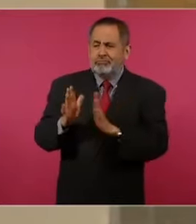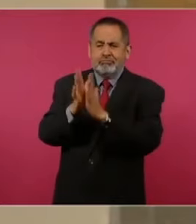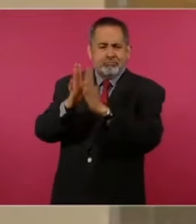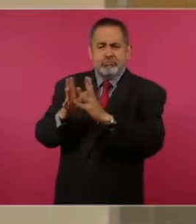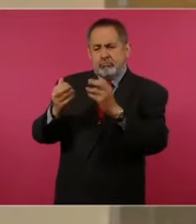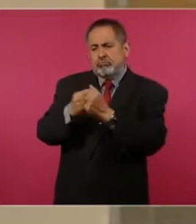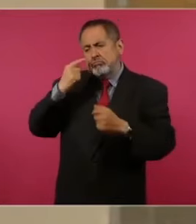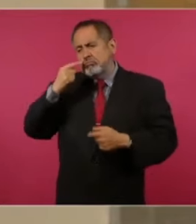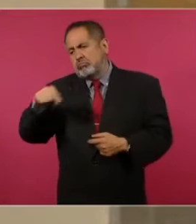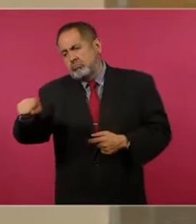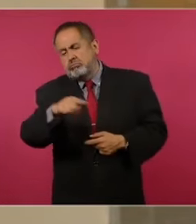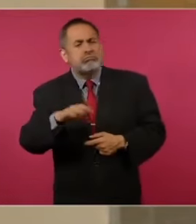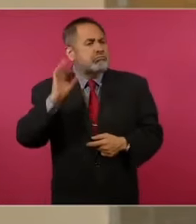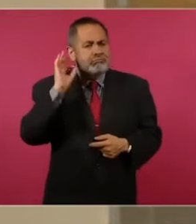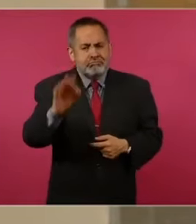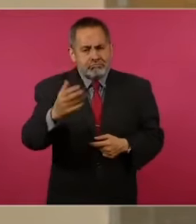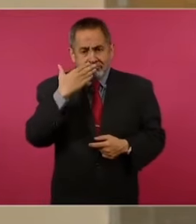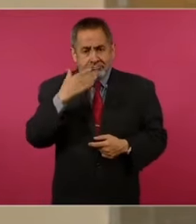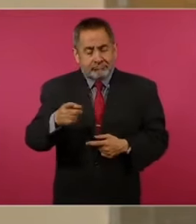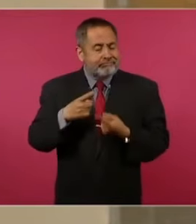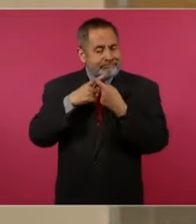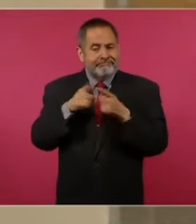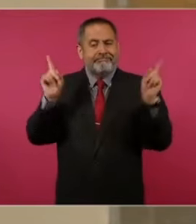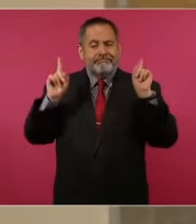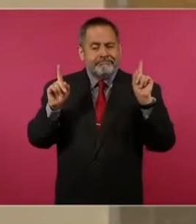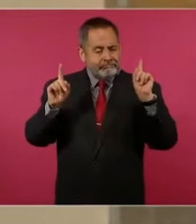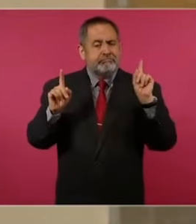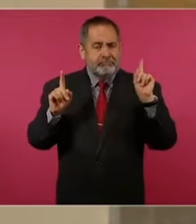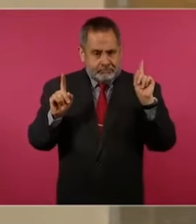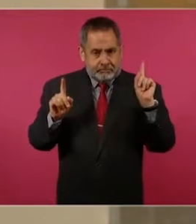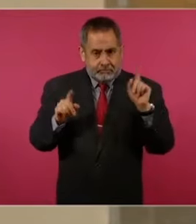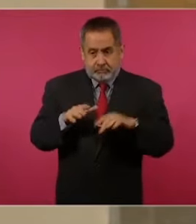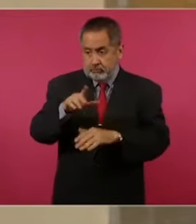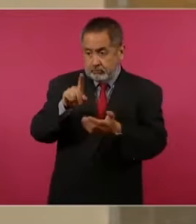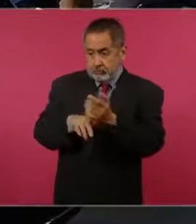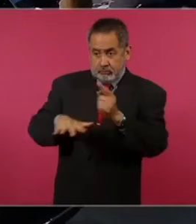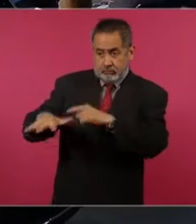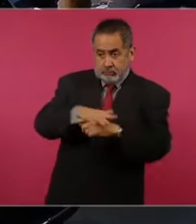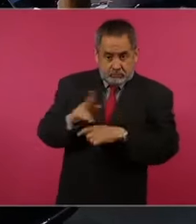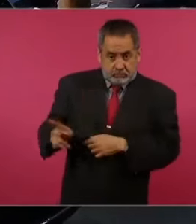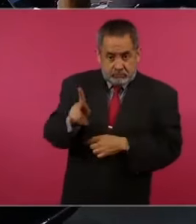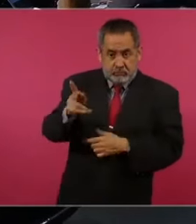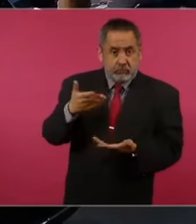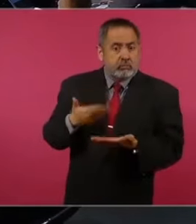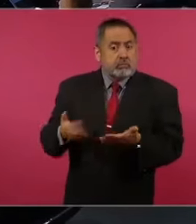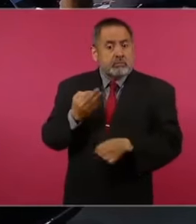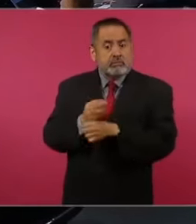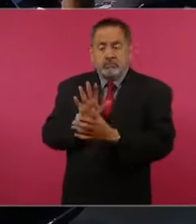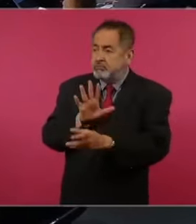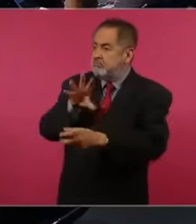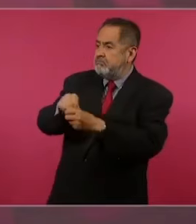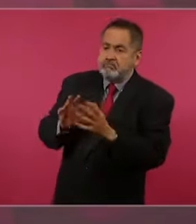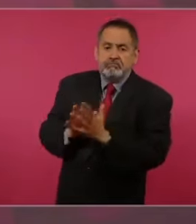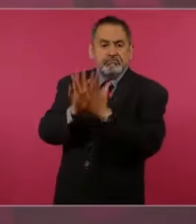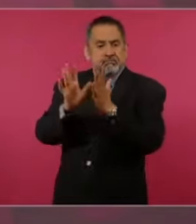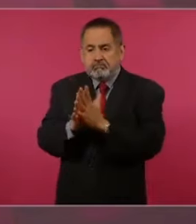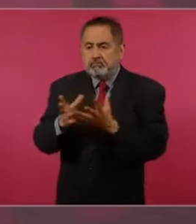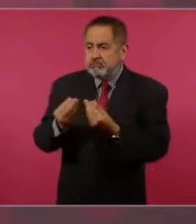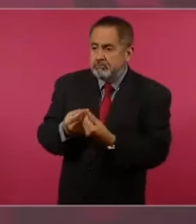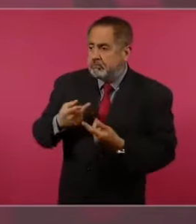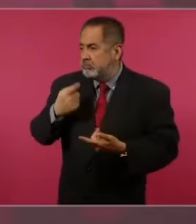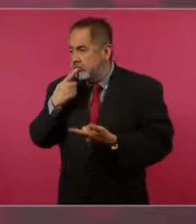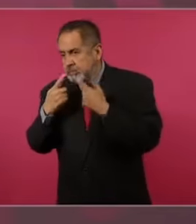en la descacharización. Es una realidad muy diferente a la que se vive, sobre todo en el medio rural, porque la gente está muy involucrada con el centro de salud y